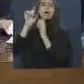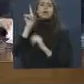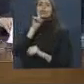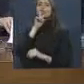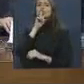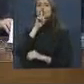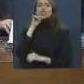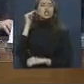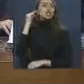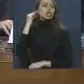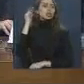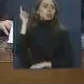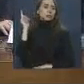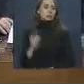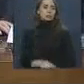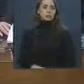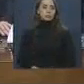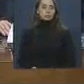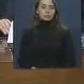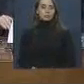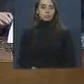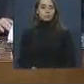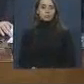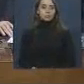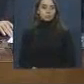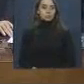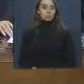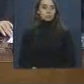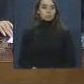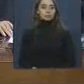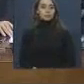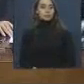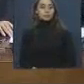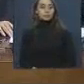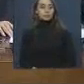por favor. A continuación tiene la palabra.